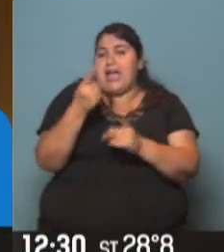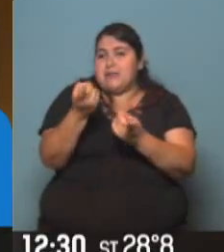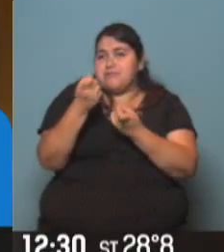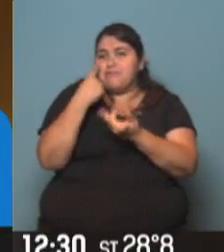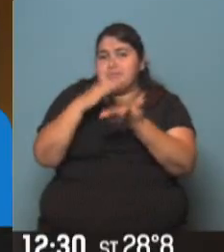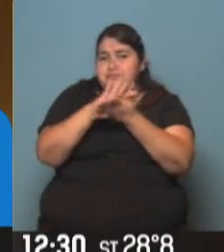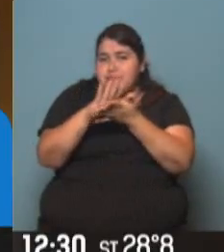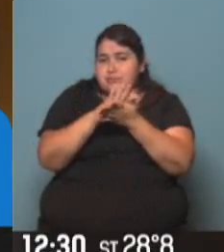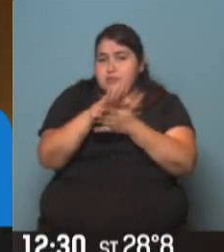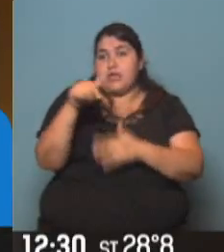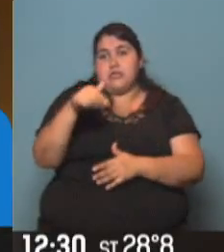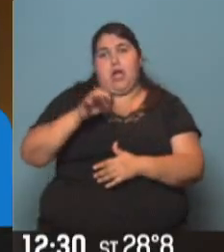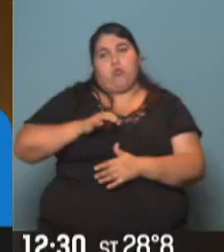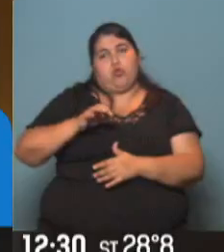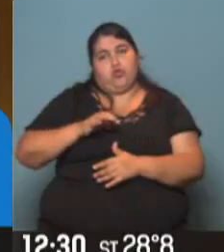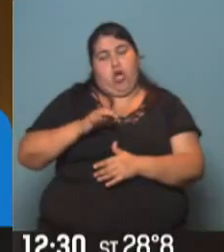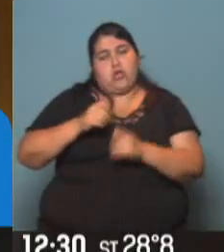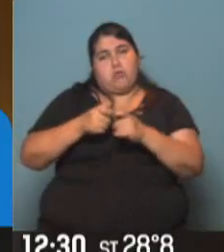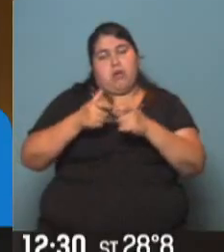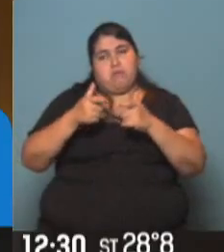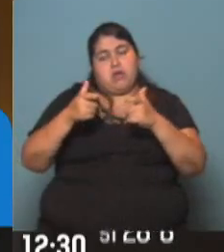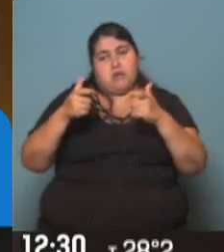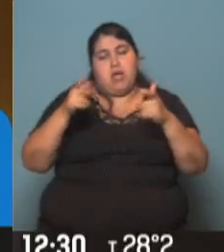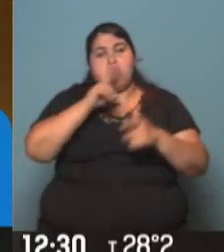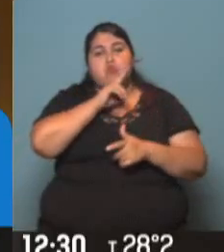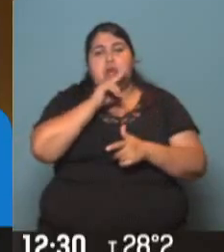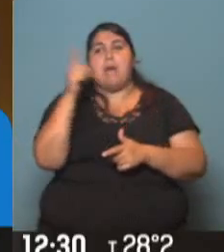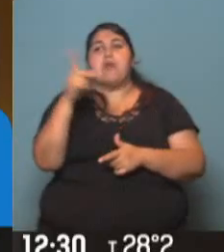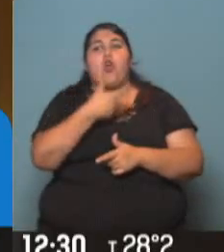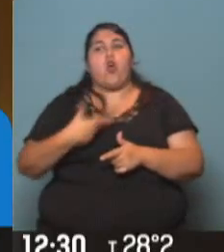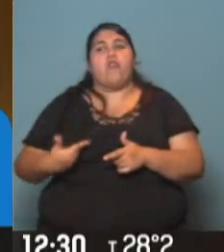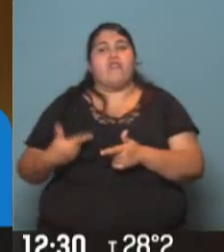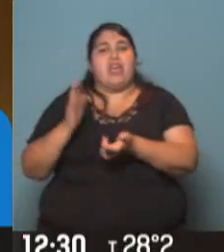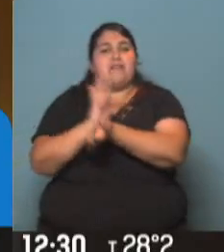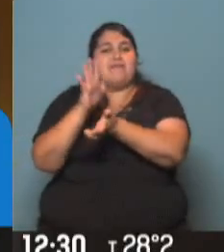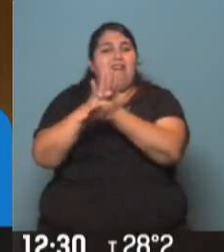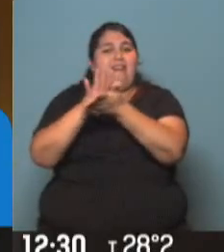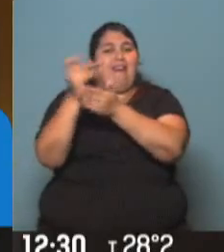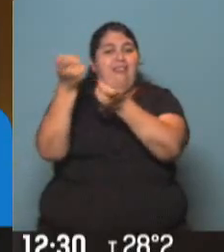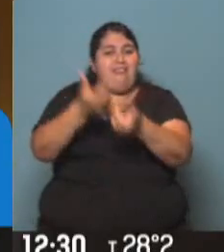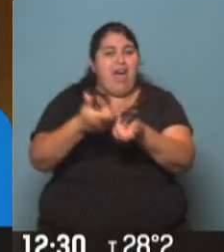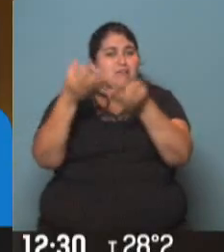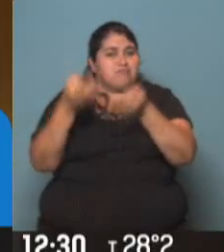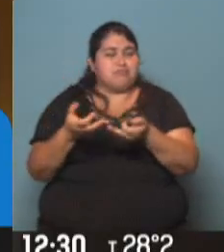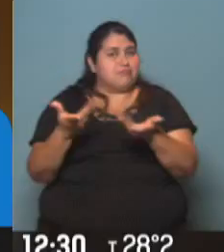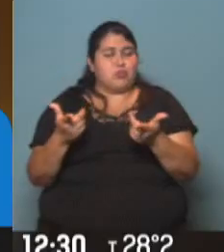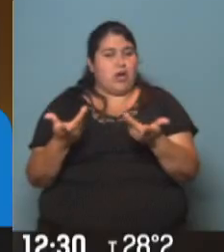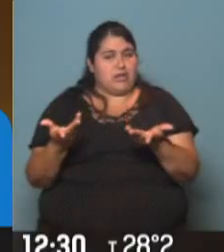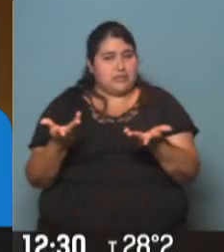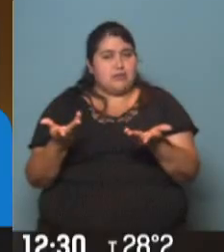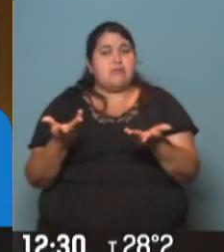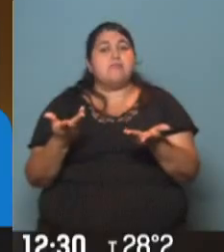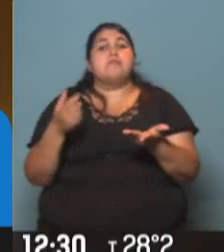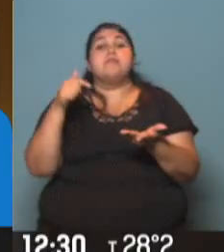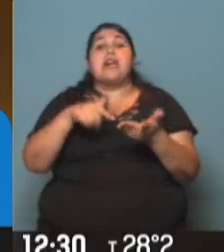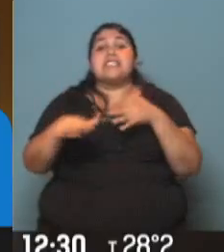años y años de femicidios que son alarmantes y que el estado no da respuesta por lo menos suficiente y a la altura de circunstancias lo que